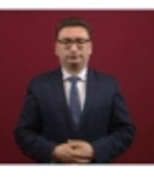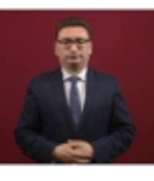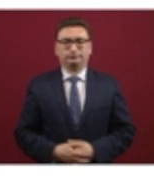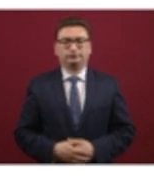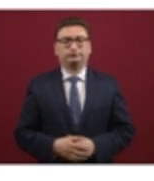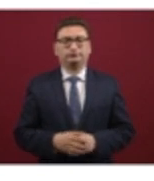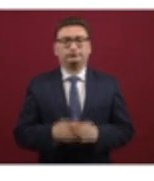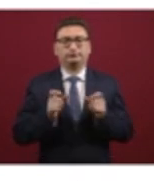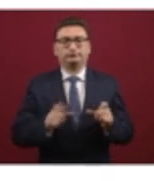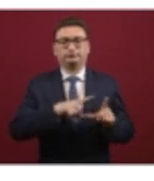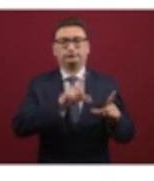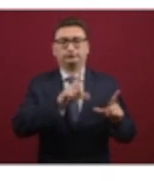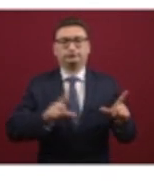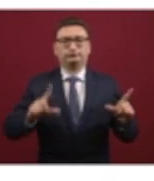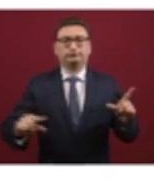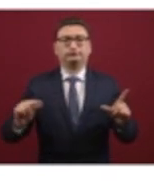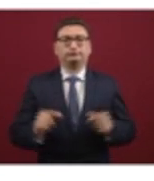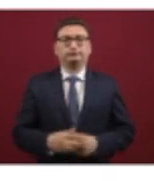Guardia Nacional,